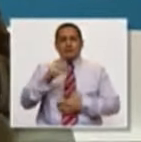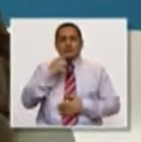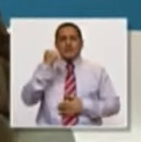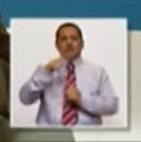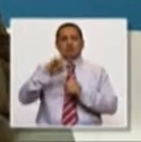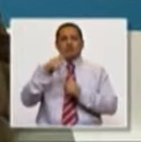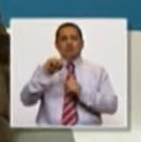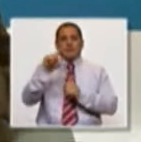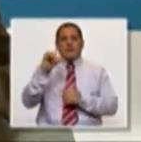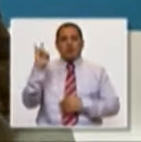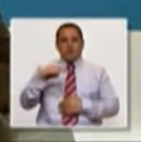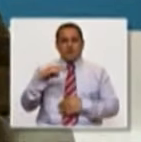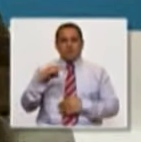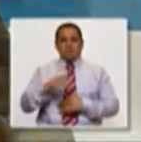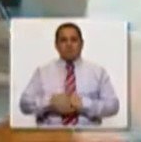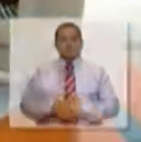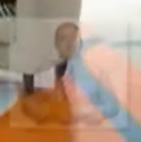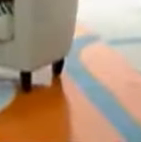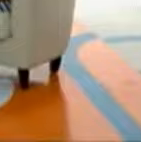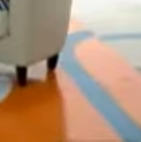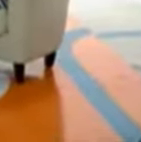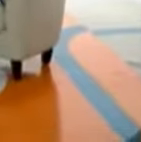tutela de urgencia. Volvemos.